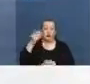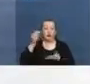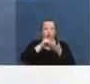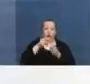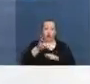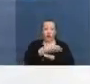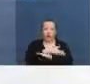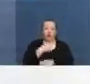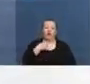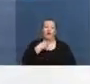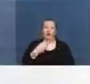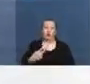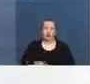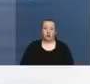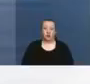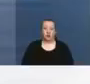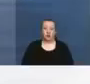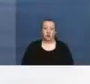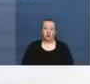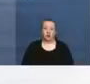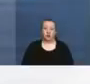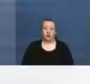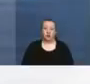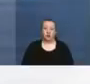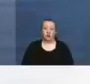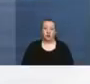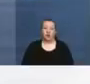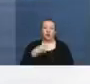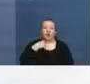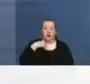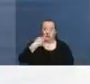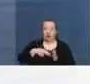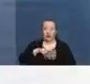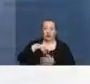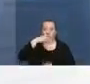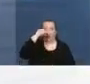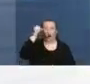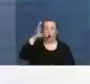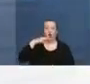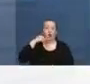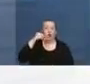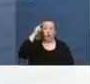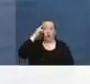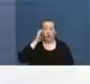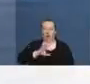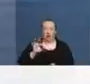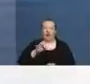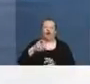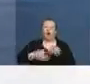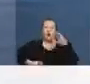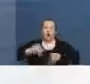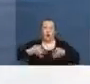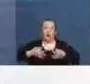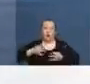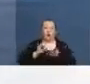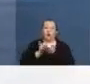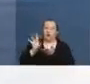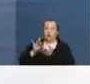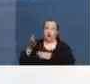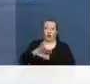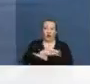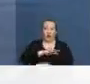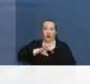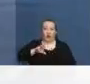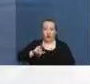requisito si se hacen ignorantes corruptos que oyen a correr regresaron todos los jueces que se habían votado por ladrones no se